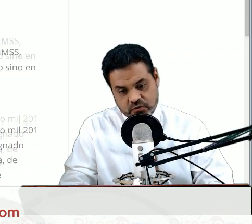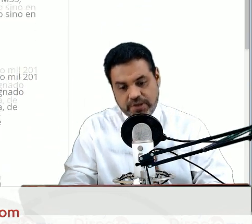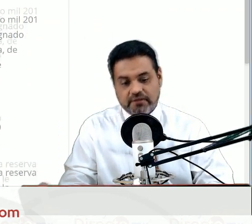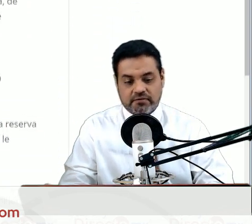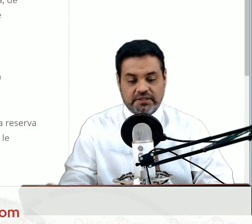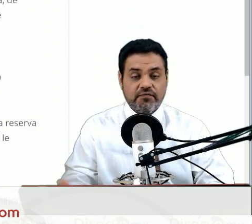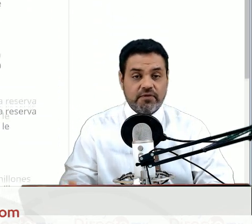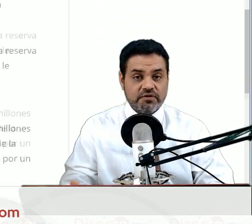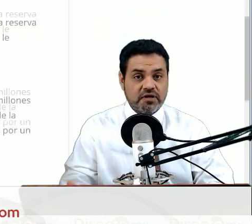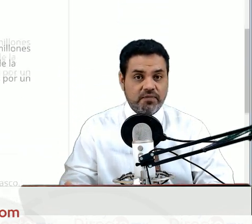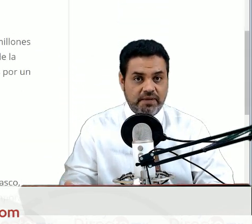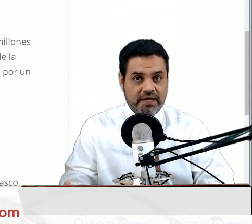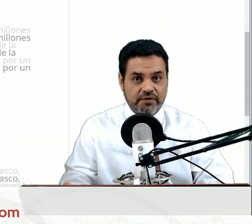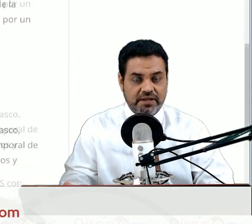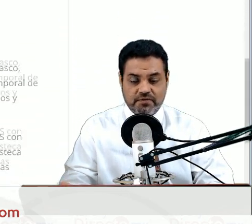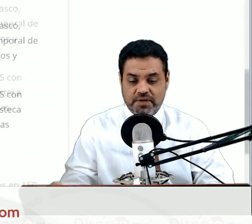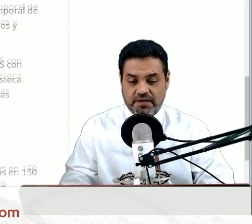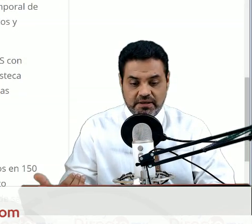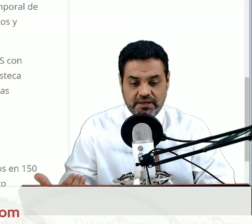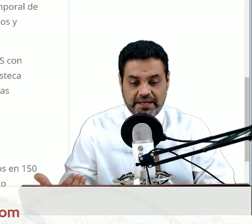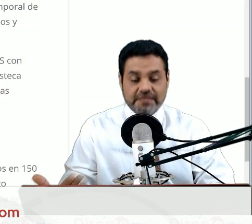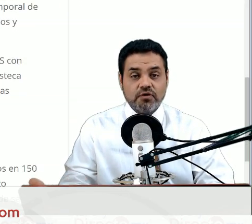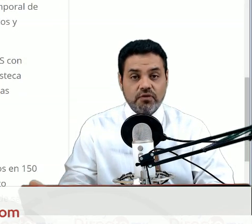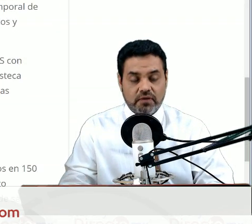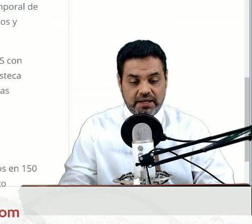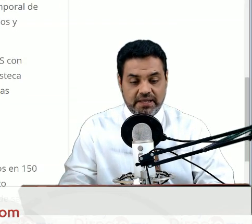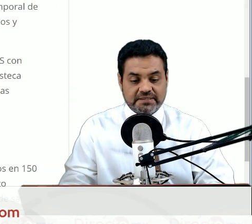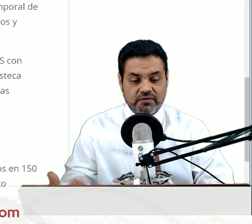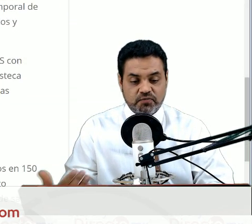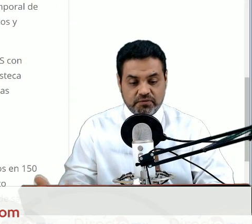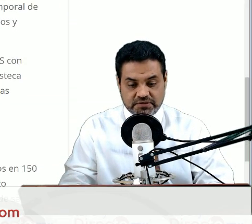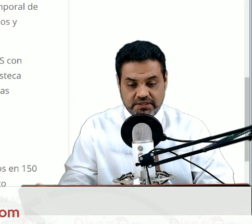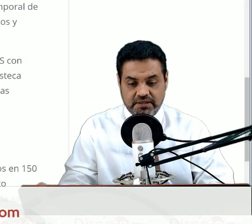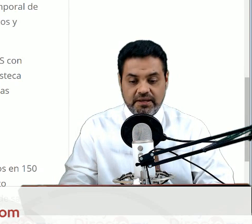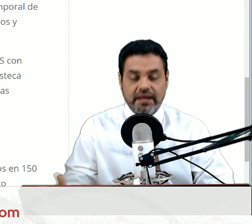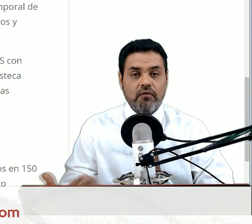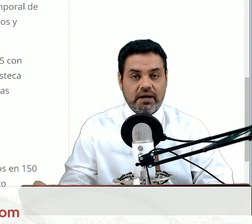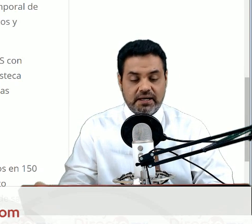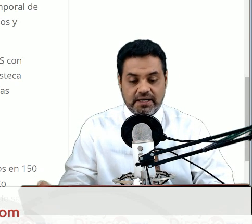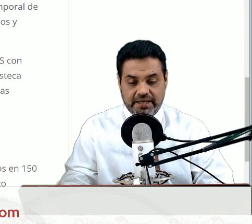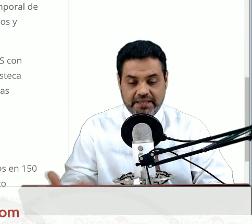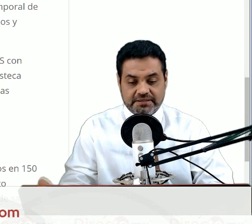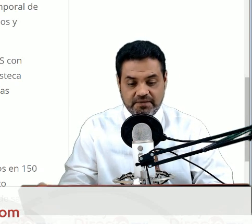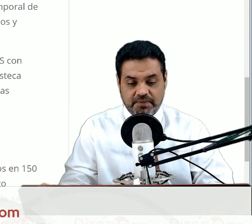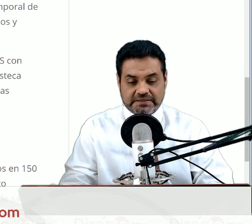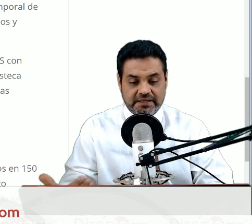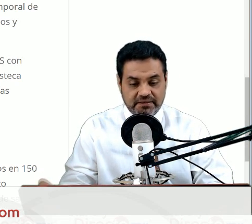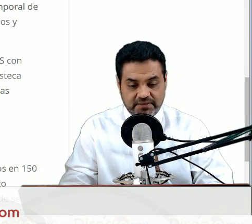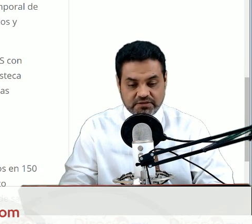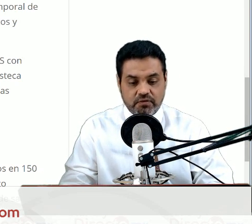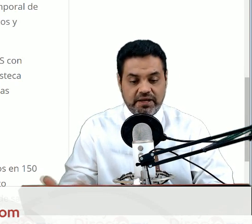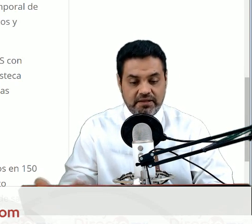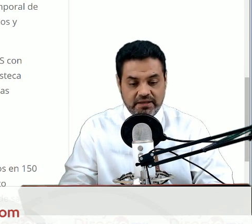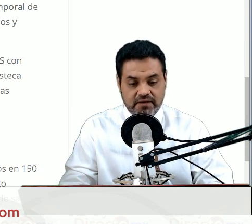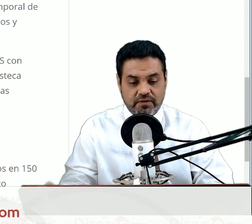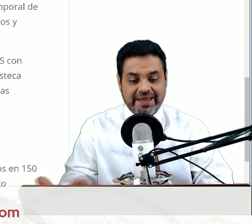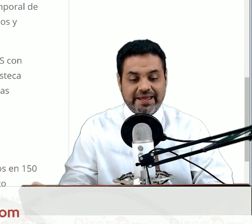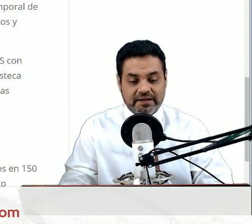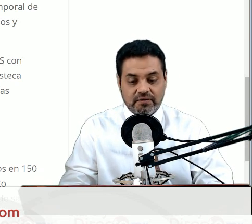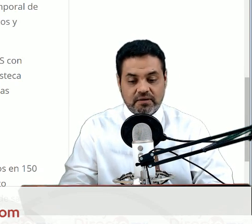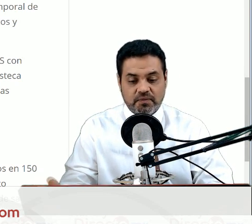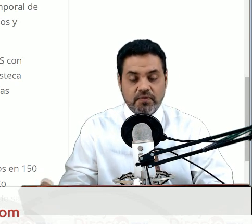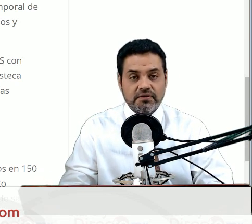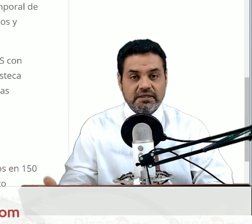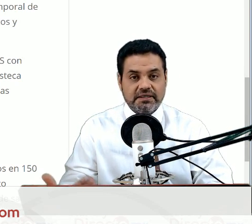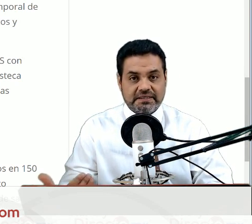Les cuento, es información que publica hoy el diario Milenio. En Sonora, en San Luis Potosí, en Oaxaca, en Chiapas, en Tabasco, en Hidalgo, en